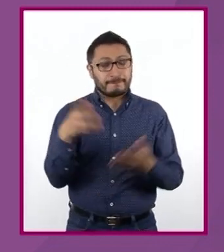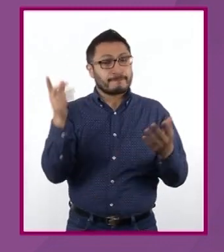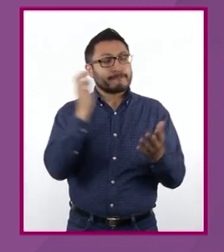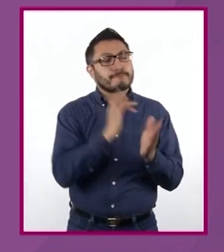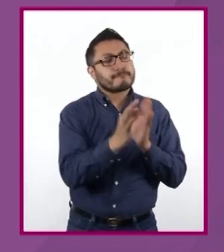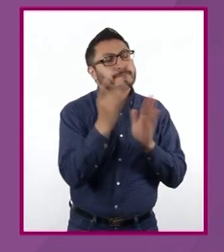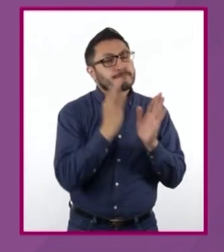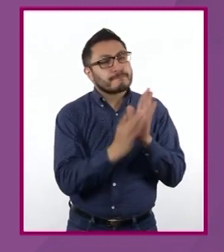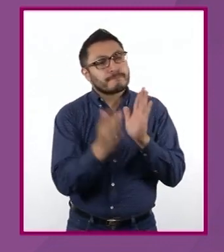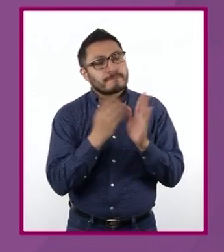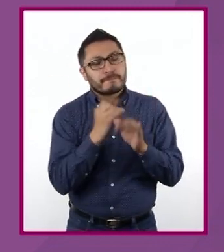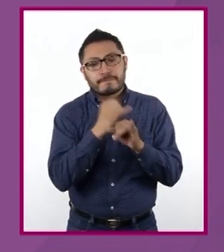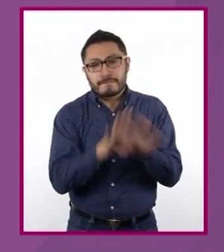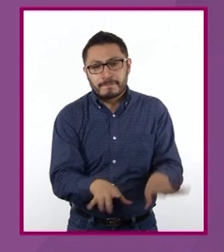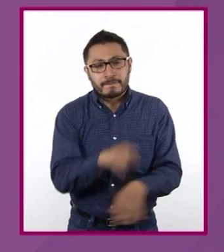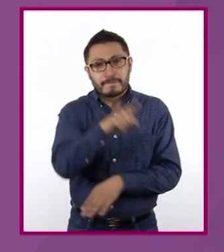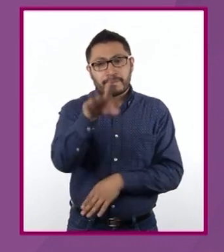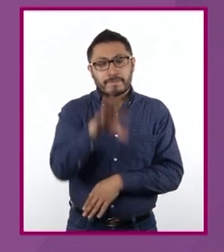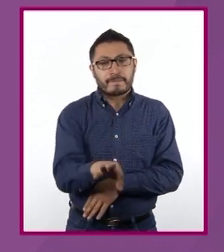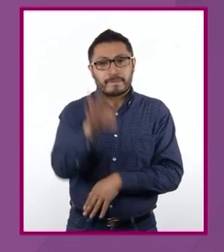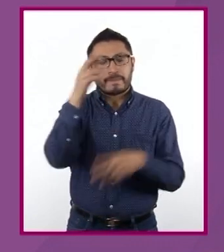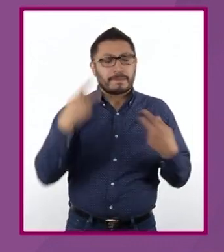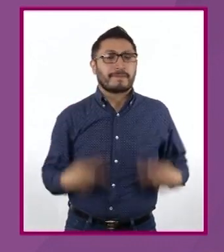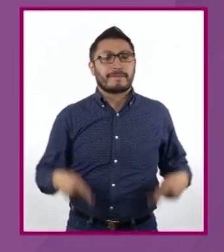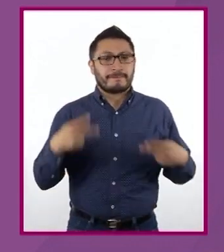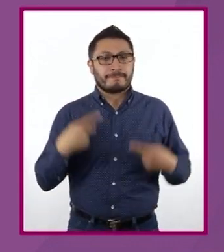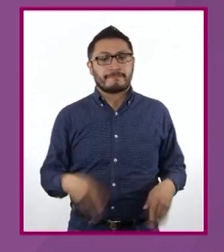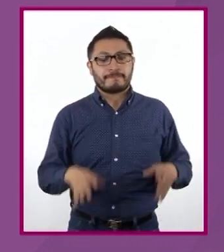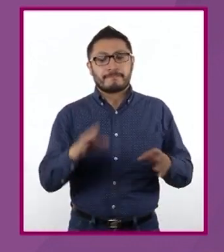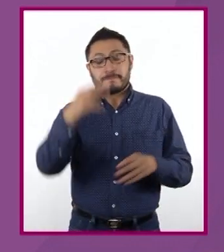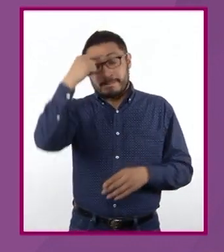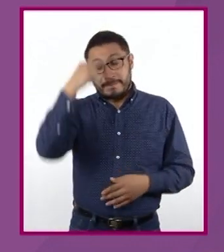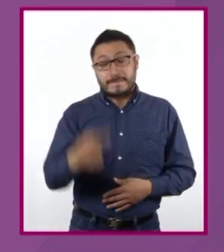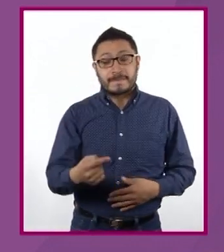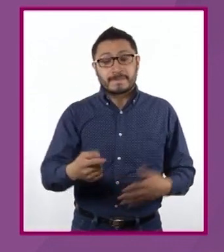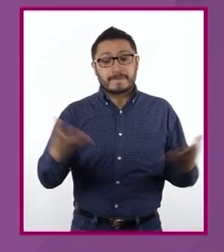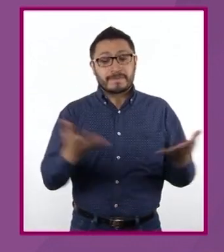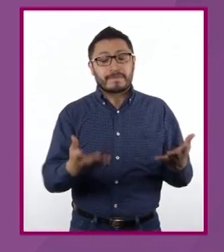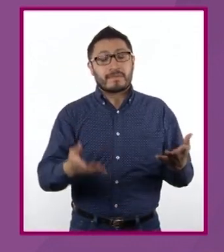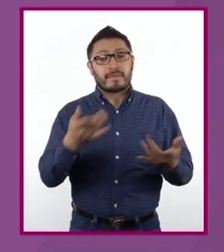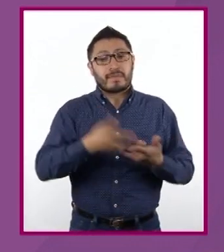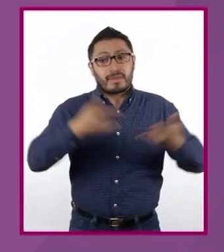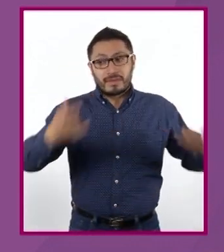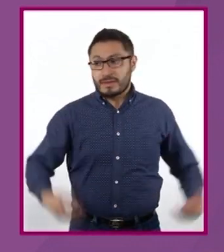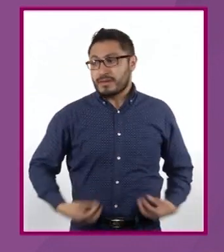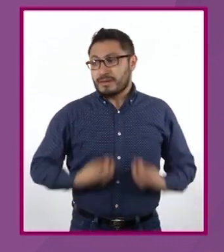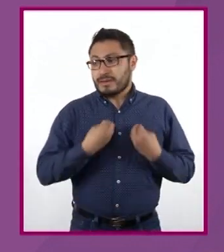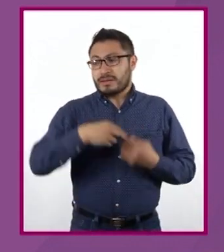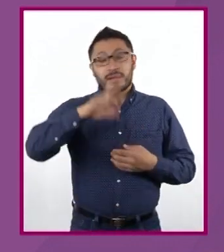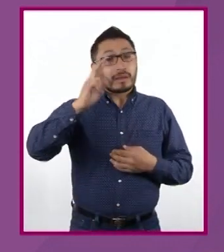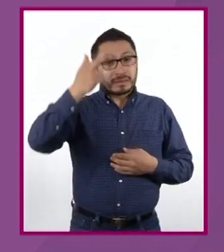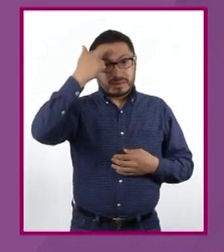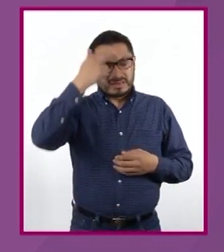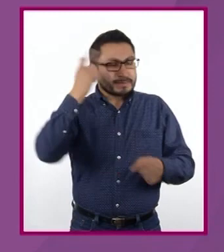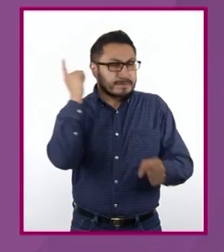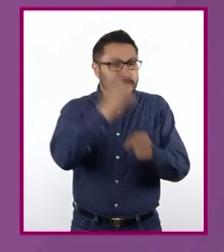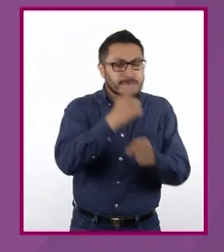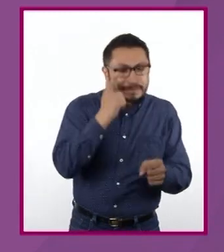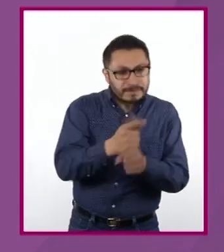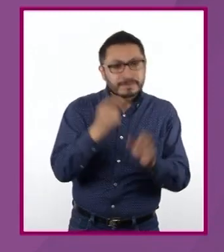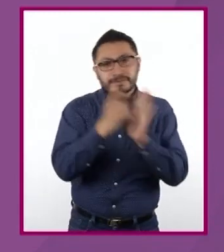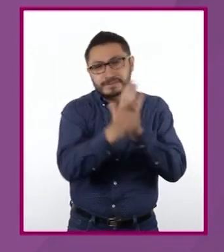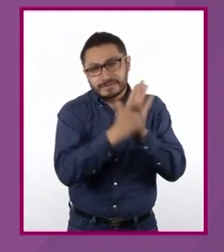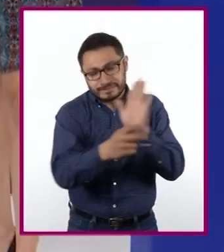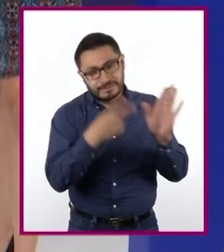leer información de quien vayan a elegir como personaje para realizar una biografía, no olviden identificar estos